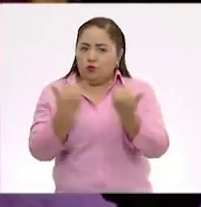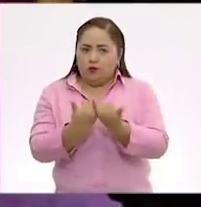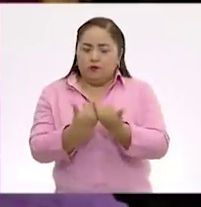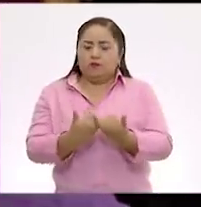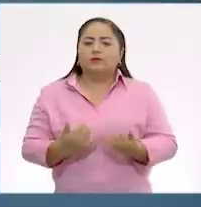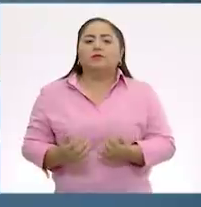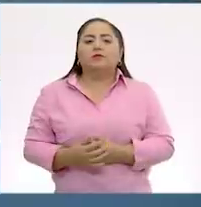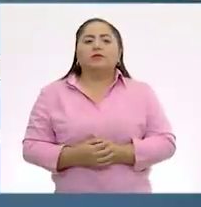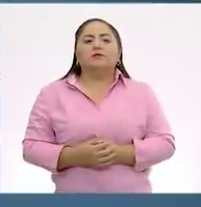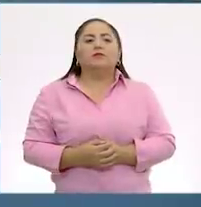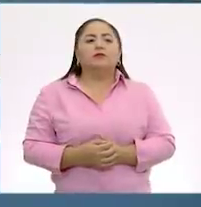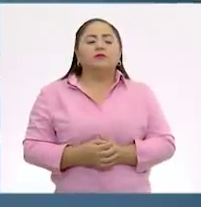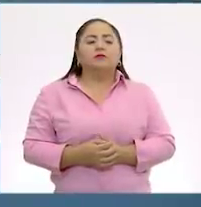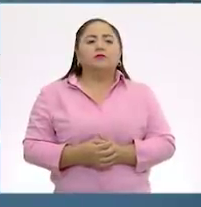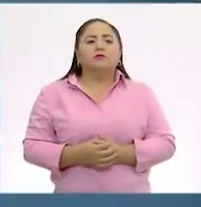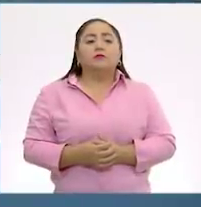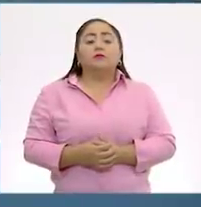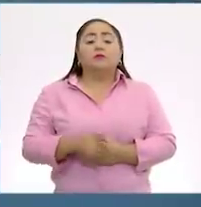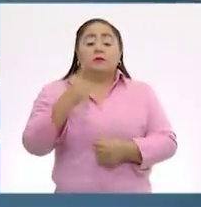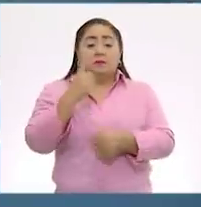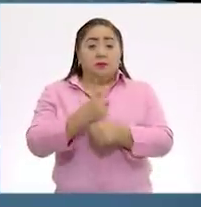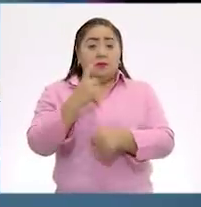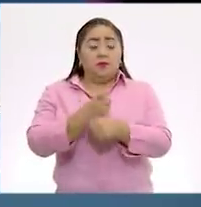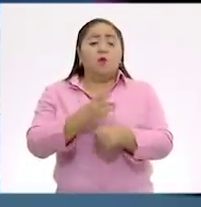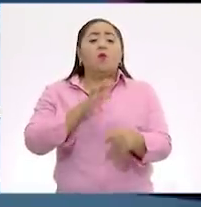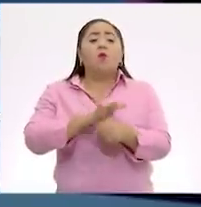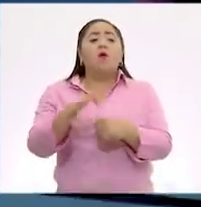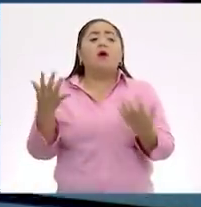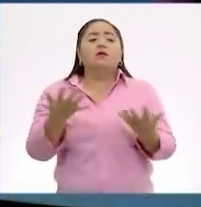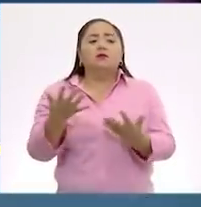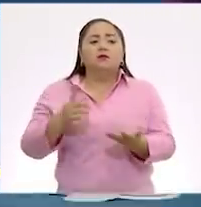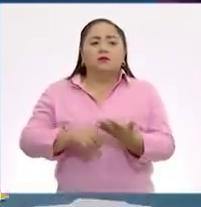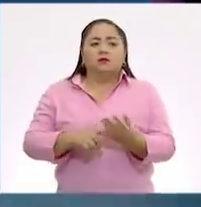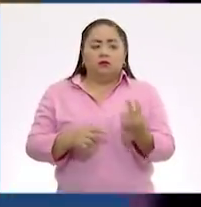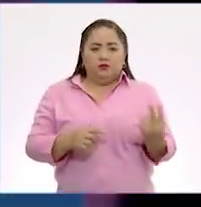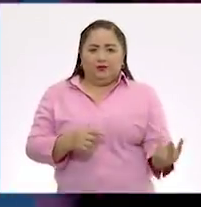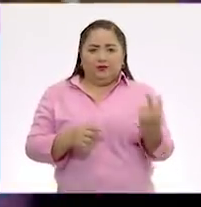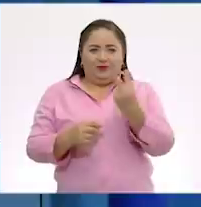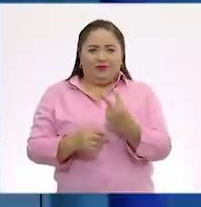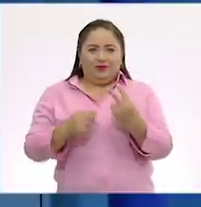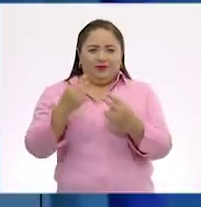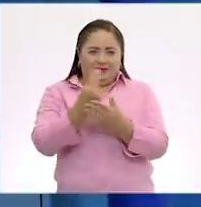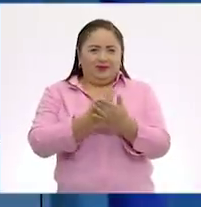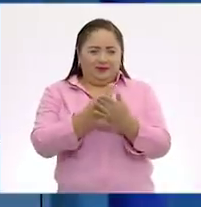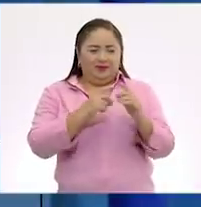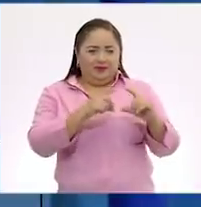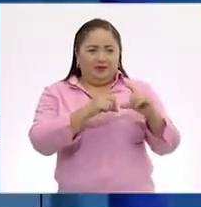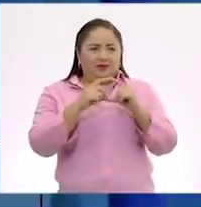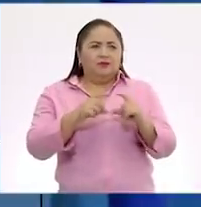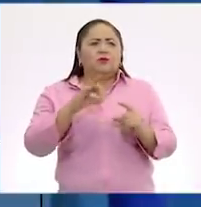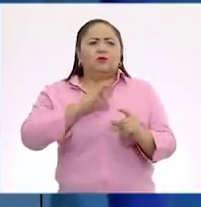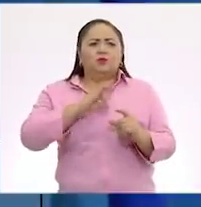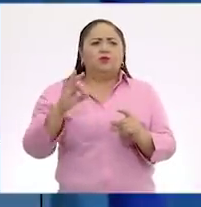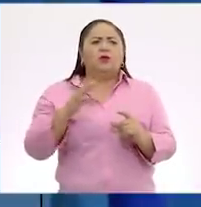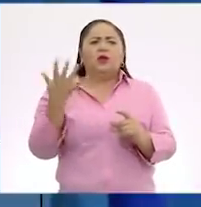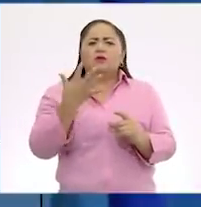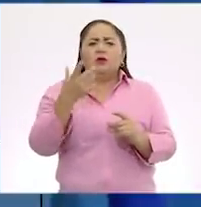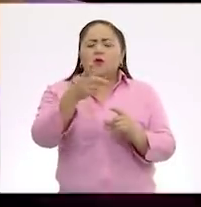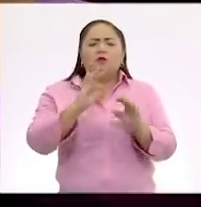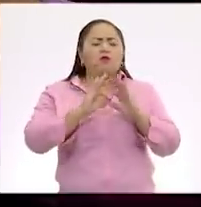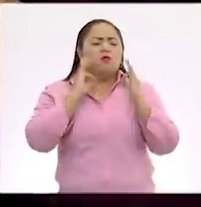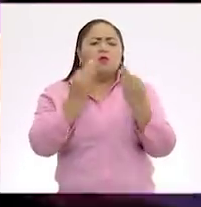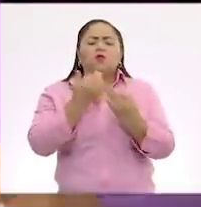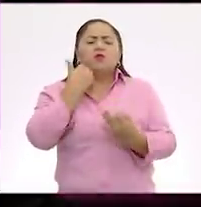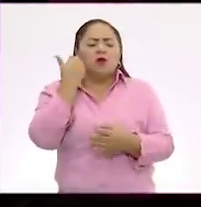igualitas. Entonces, el primer paso va a ser tomar un par de estas figuras, que podemos hacer las formas